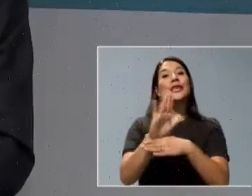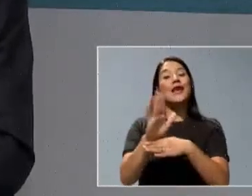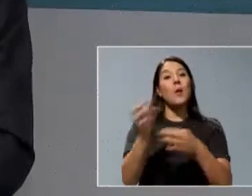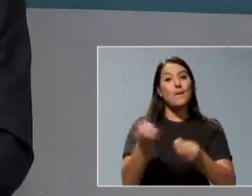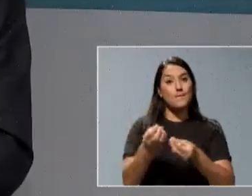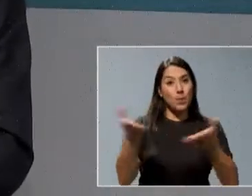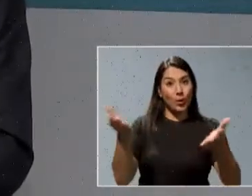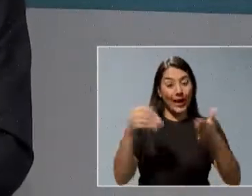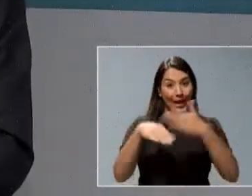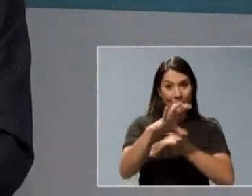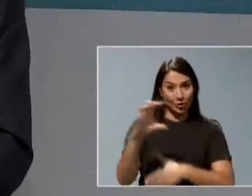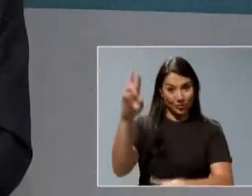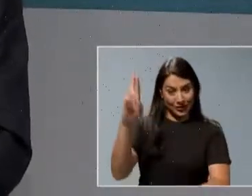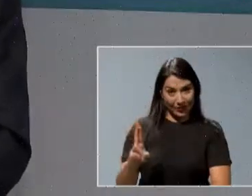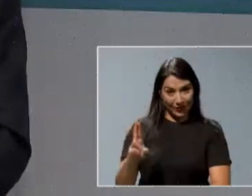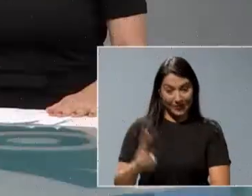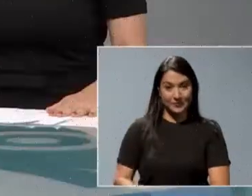pública de Costa Rica.